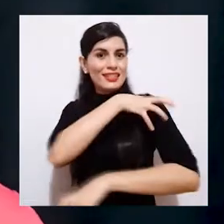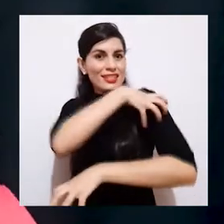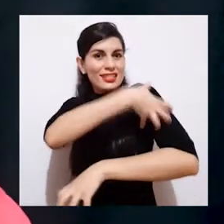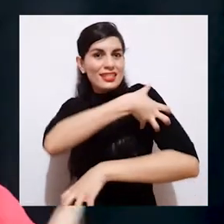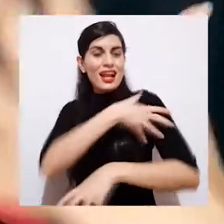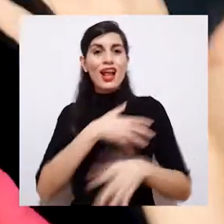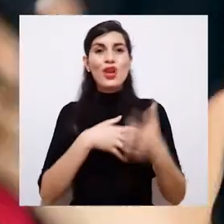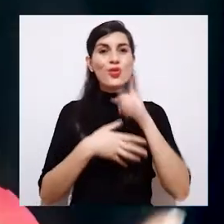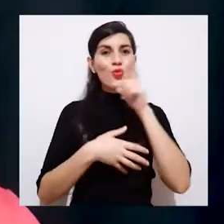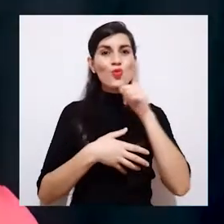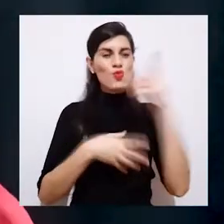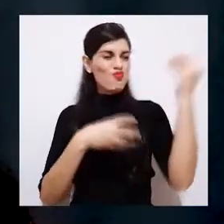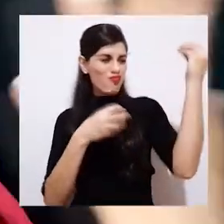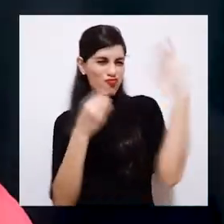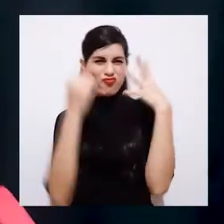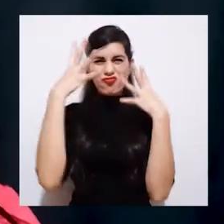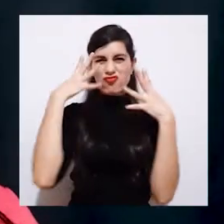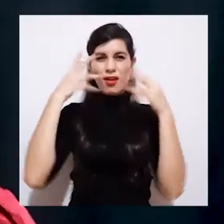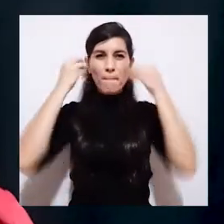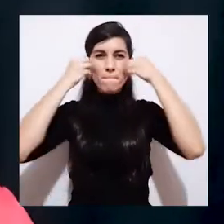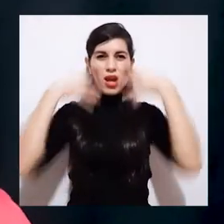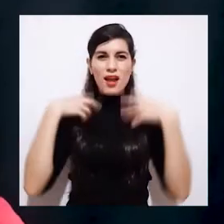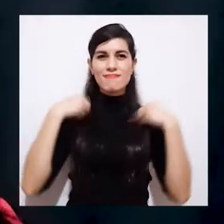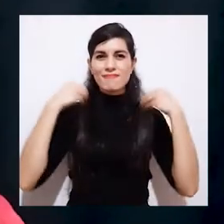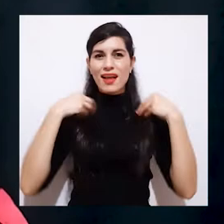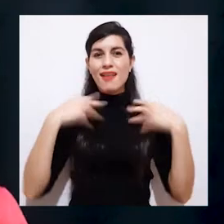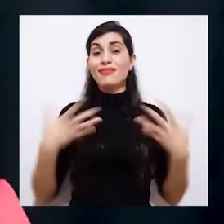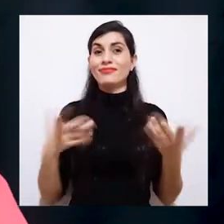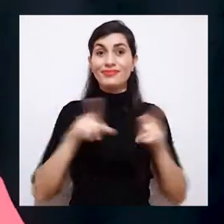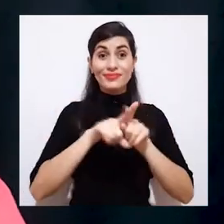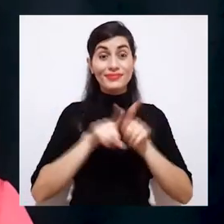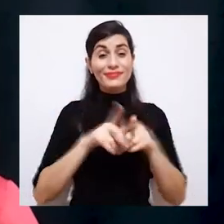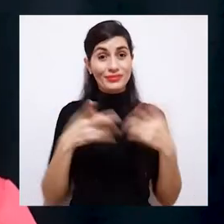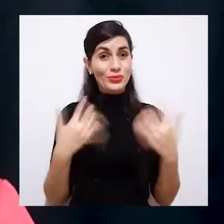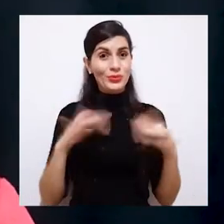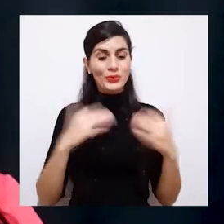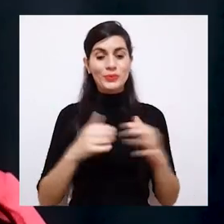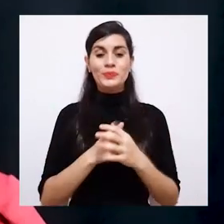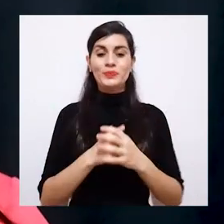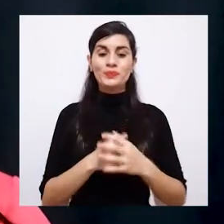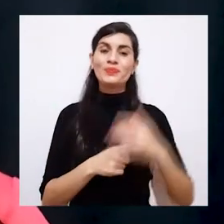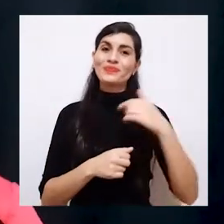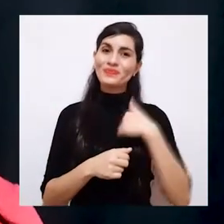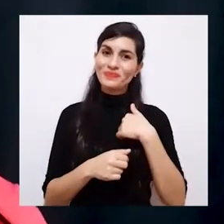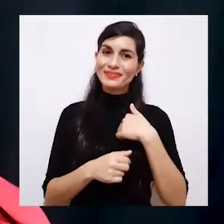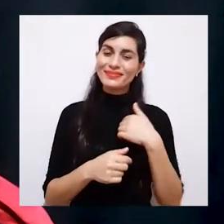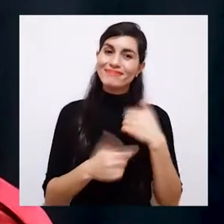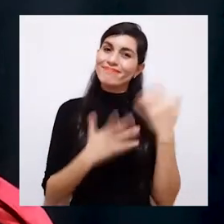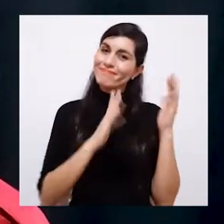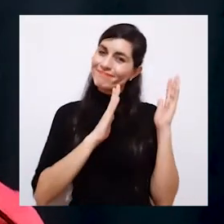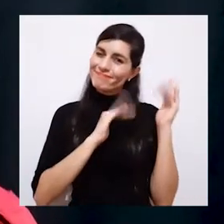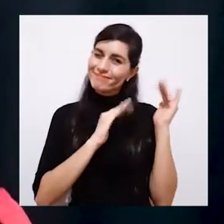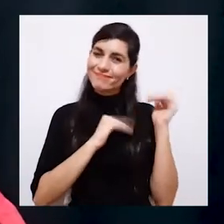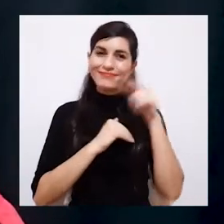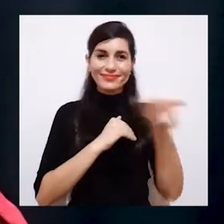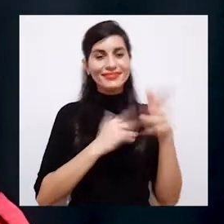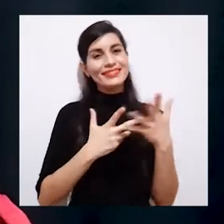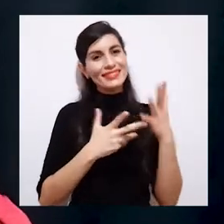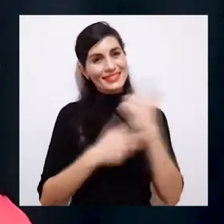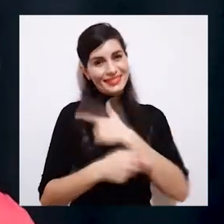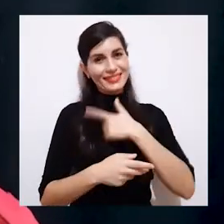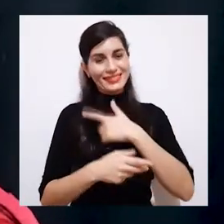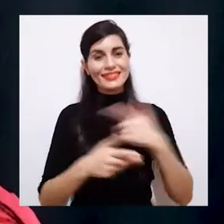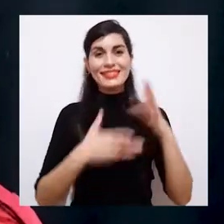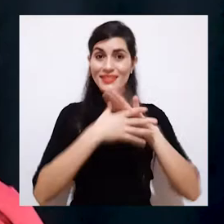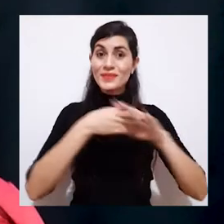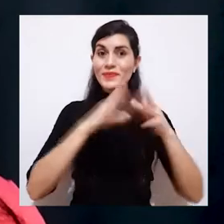sombras, luces, pelo, la verdad que es un todo. Así que bueno, espero que les haya gustado esta parte de lo que es la